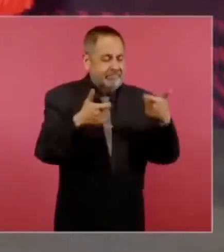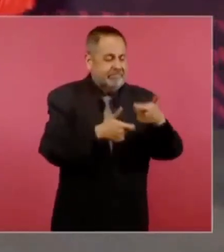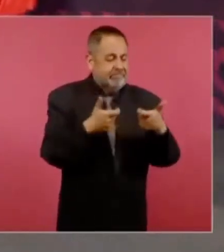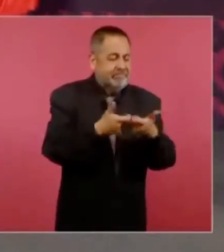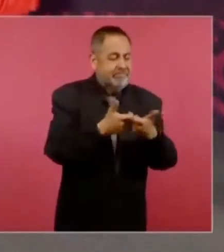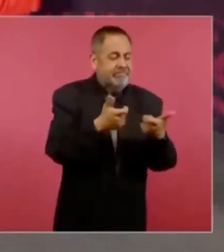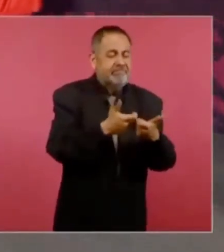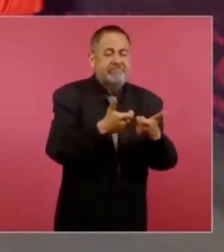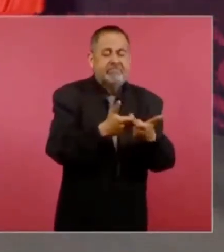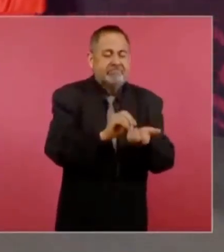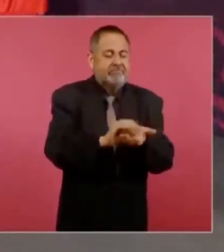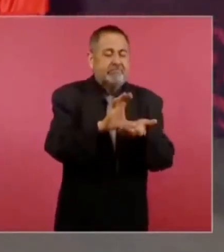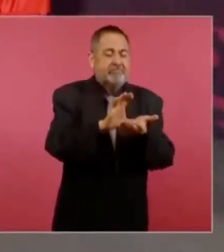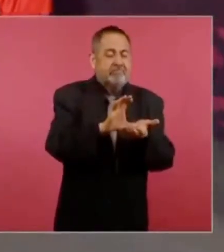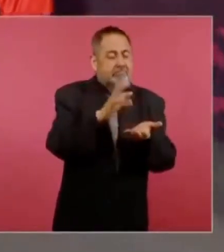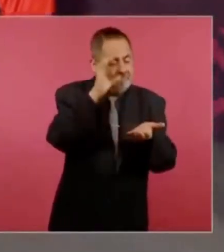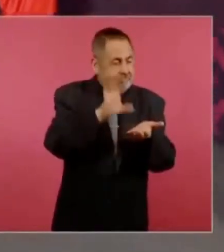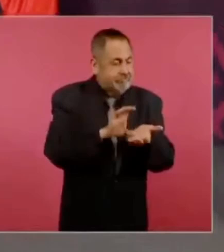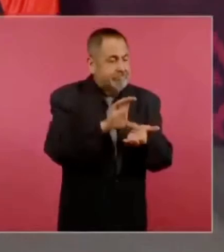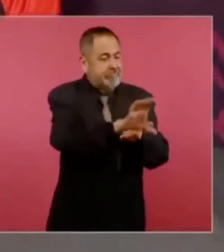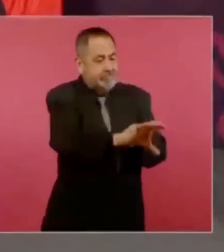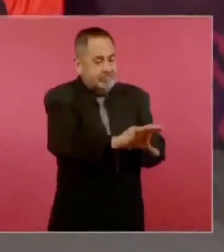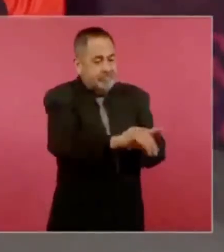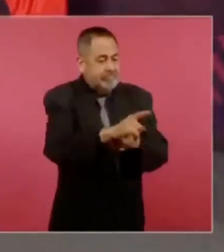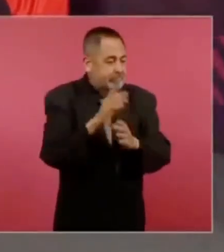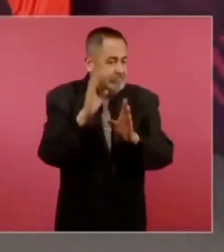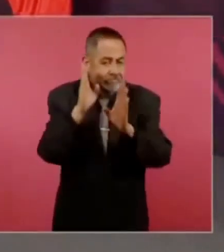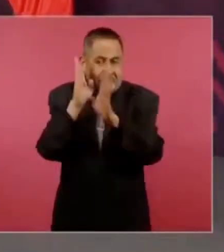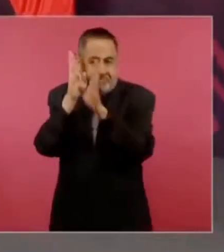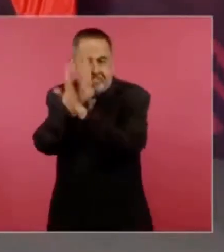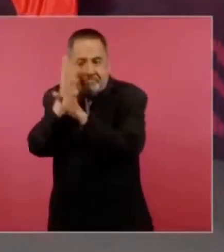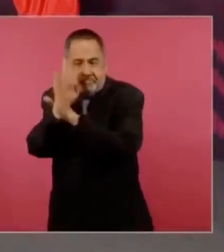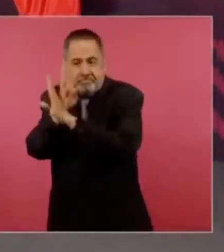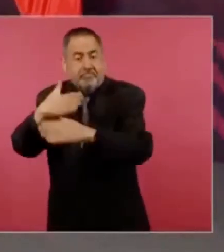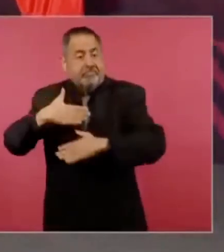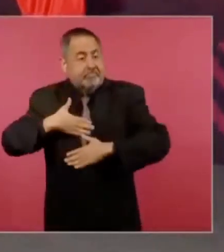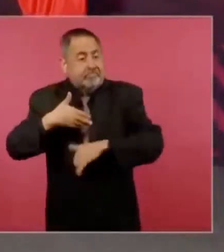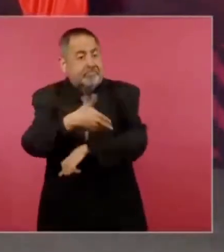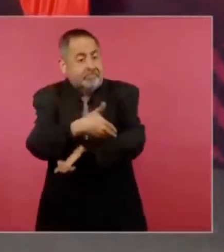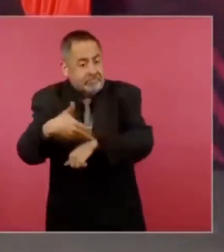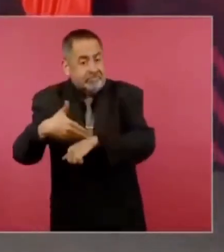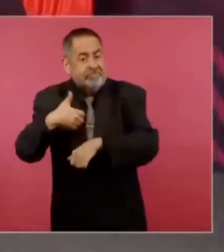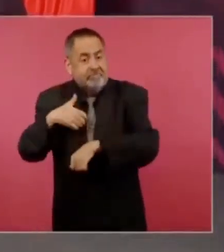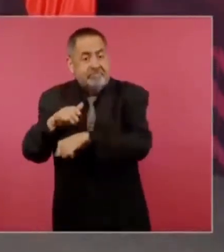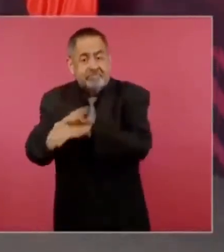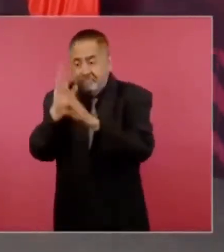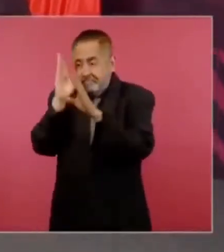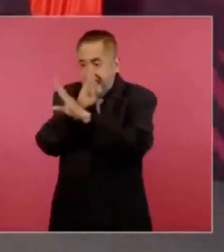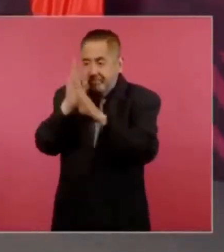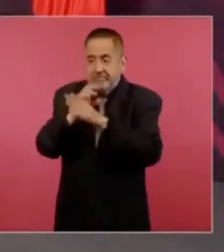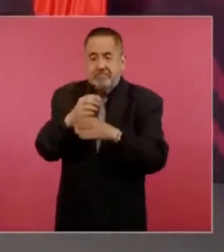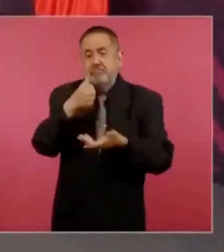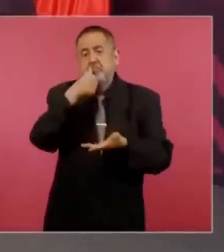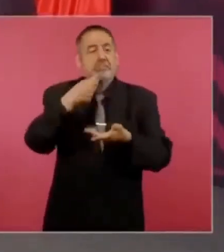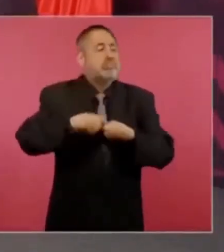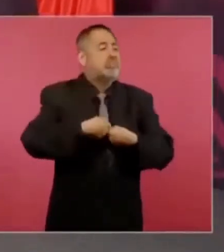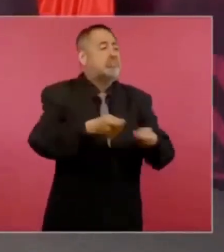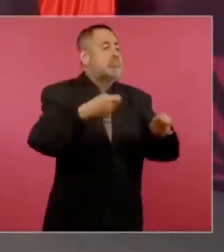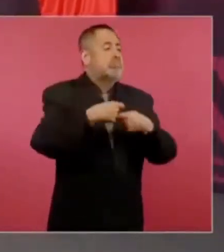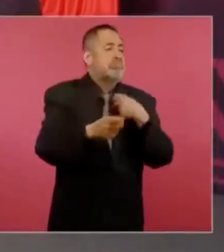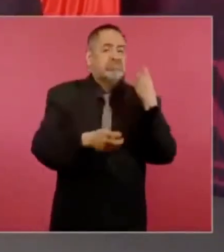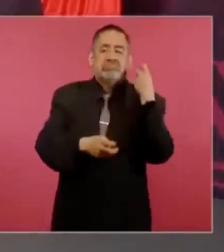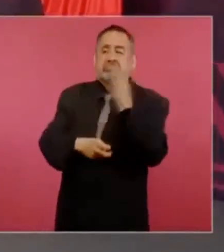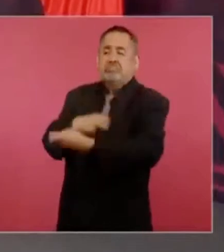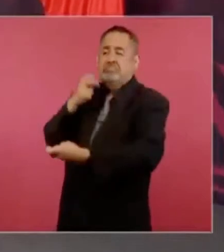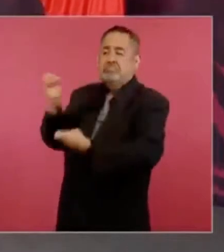que incluía escuchas telefónicas a mis familiares y allegados, volantes difamatorios, cartas